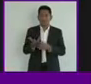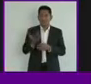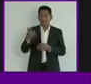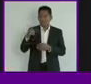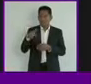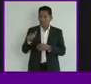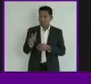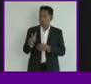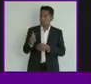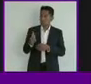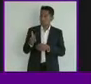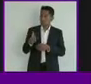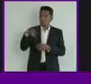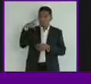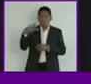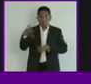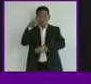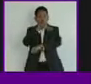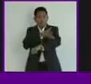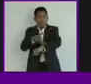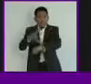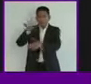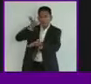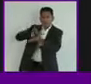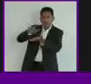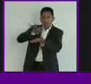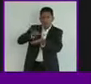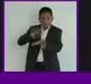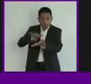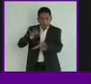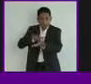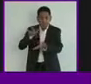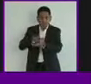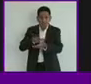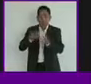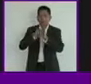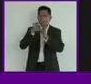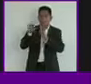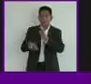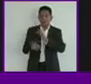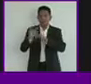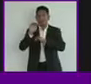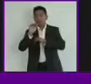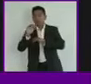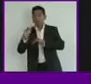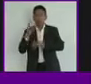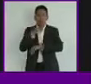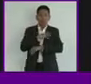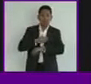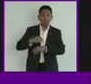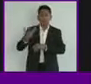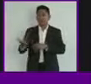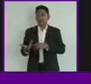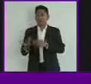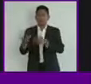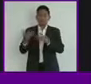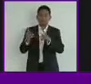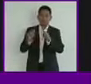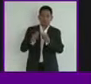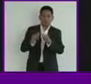picarle para estas cuestiones de, a ver, la plataforma, cuál es un Teams, hay cantidad, ¿no? La liga, ¿no?